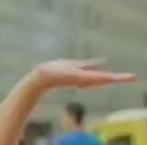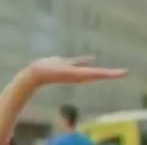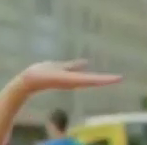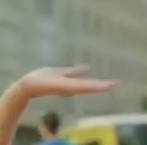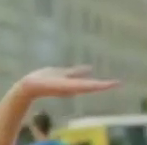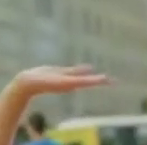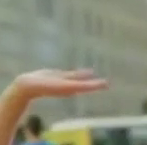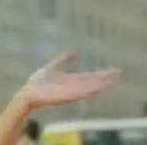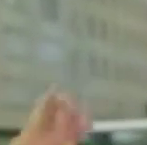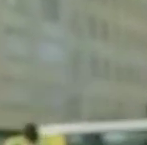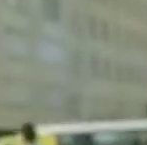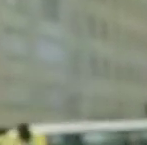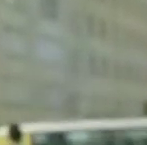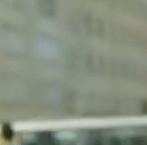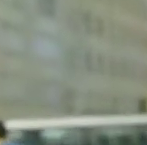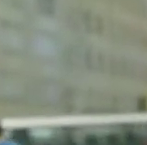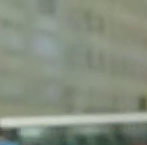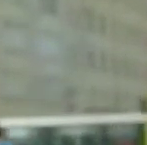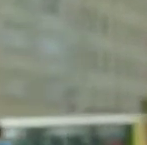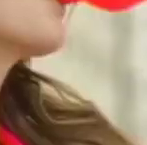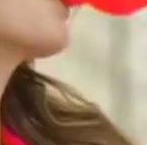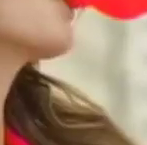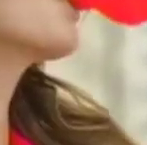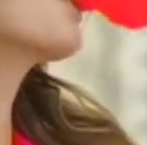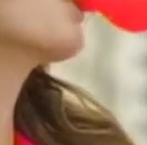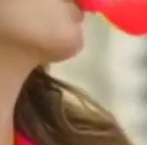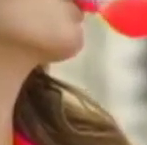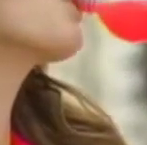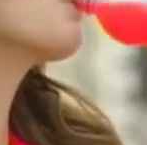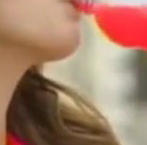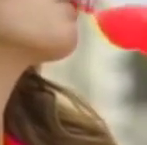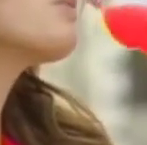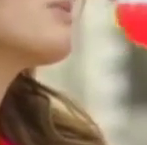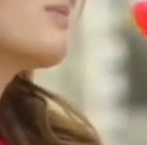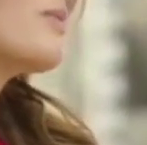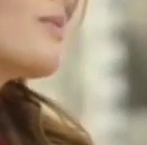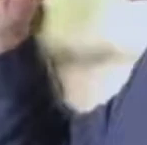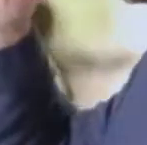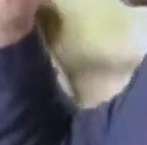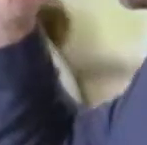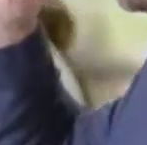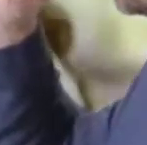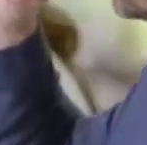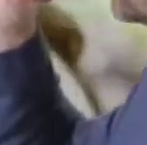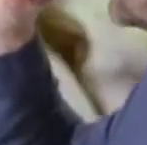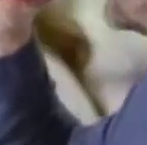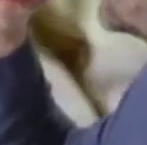En este país nos refrescamos con frutas. Y la fruta, aquí es HIT.